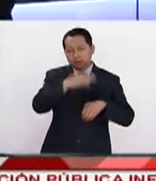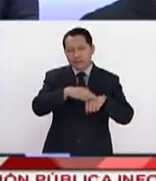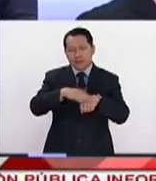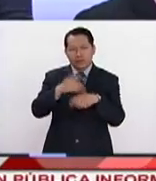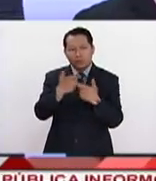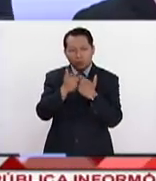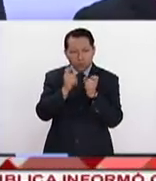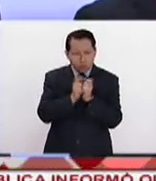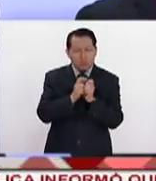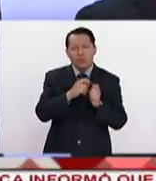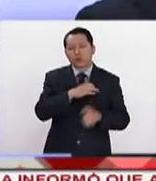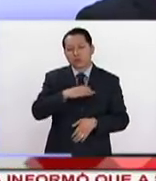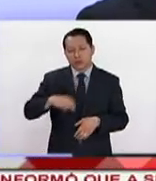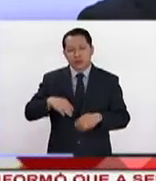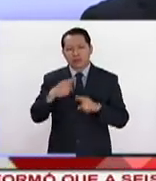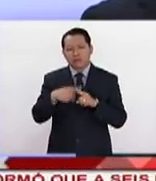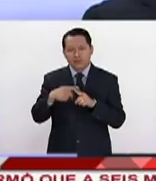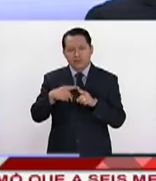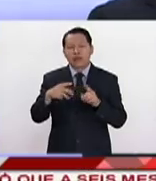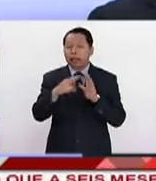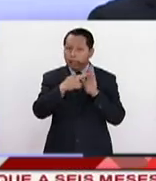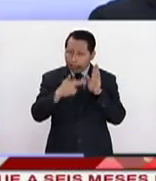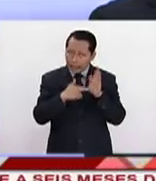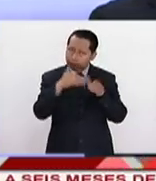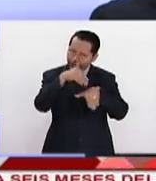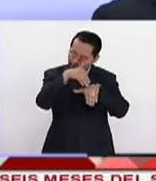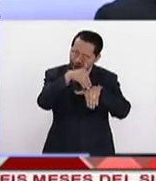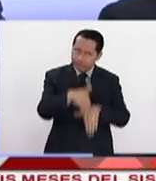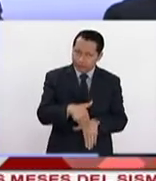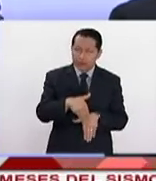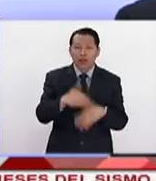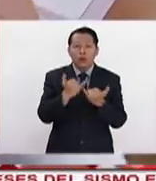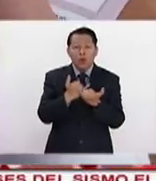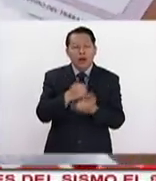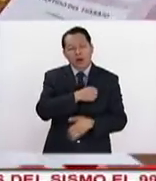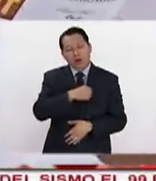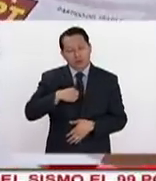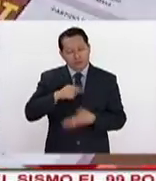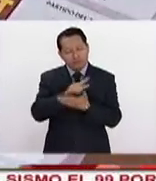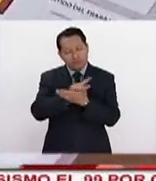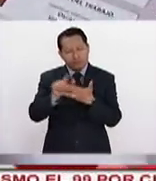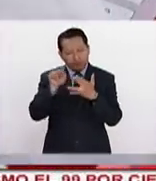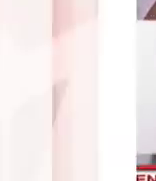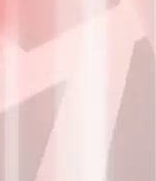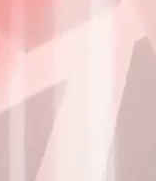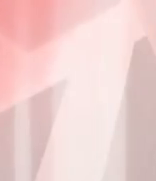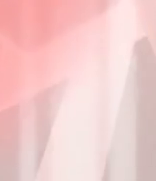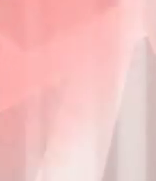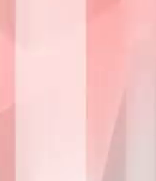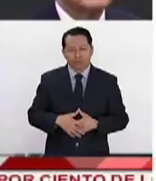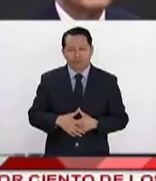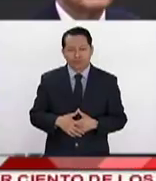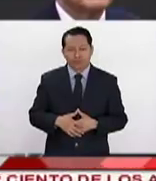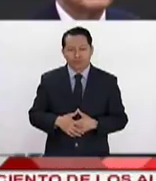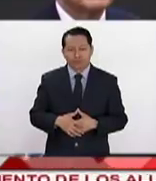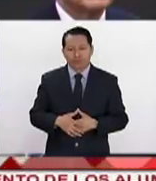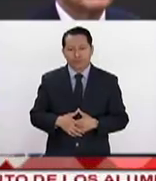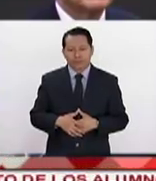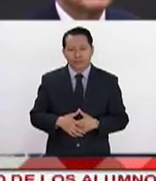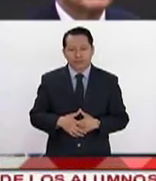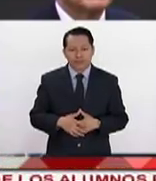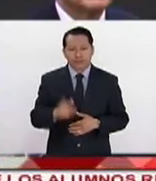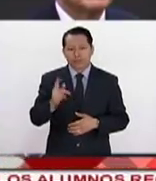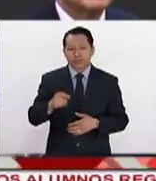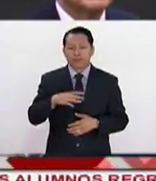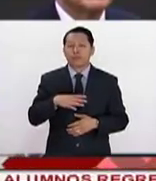para que se apeguen a las normas y cumplan con sus obligaciones de transparencia y rendición de cuentas. Para la incorporación